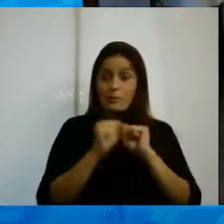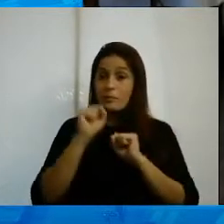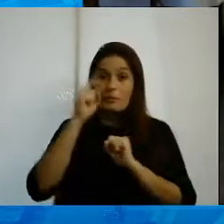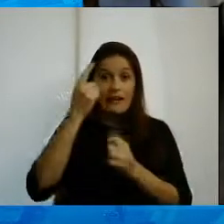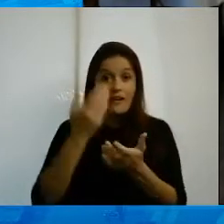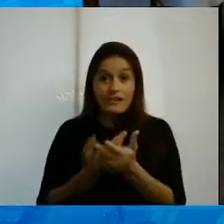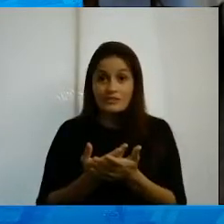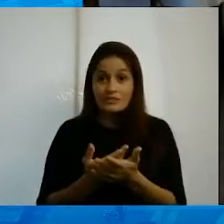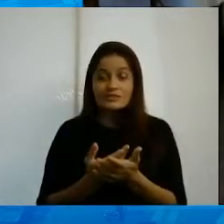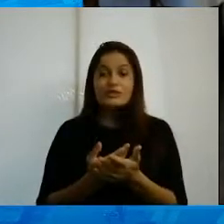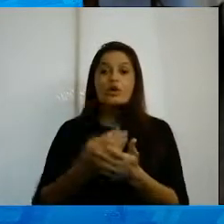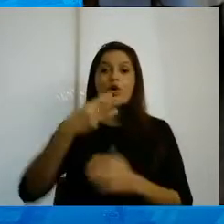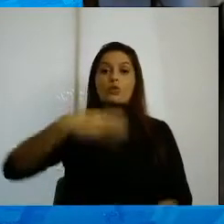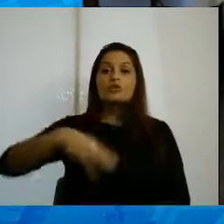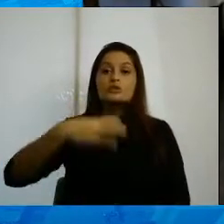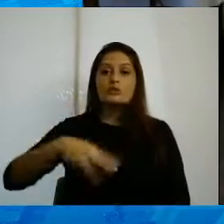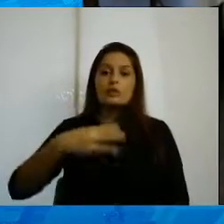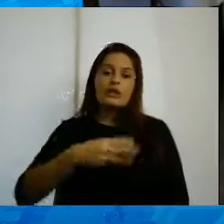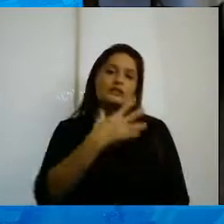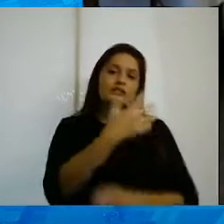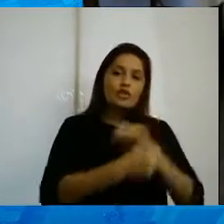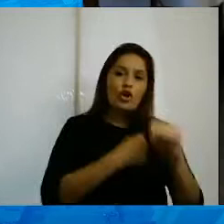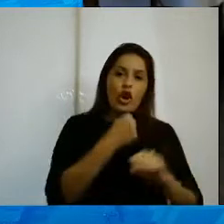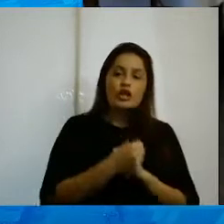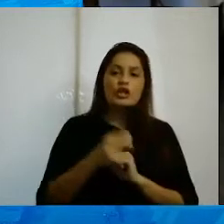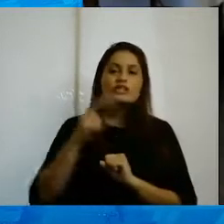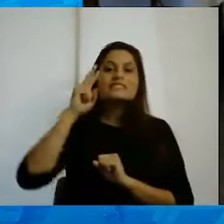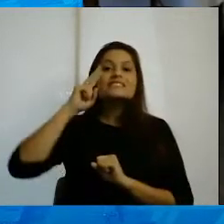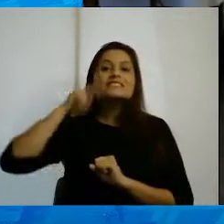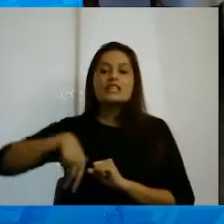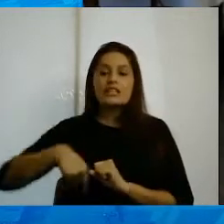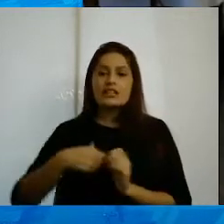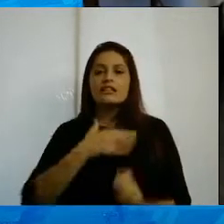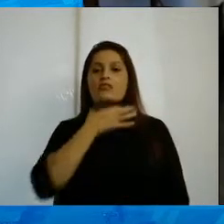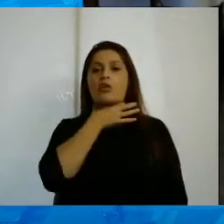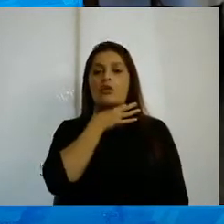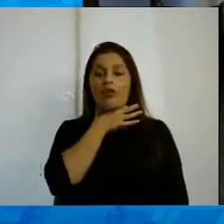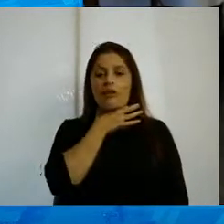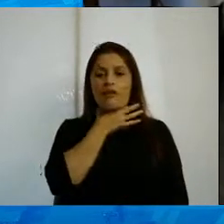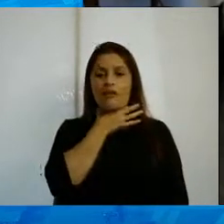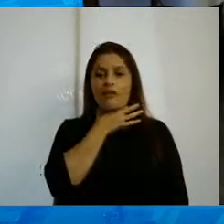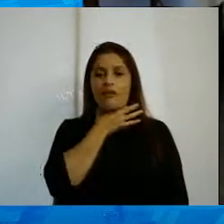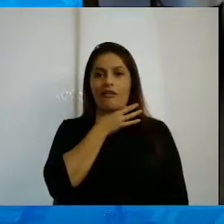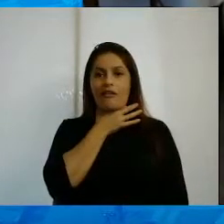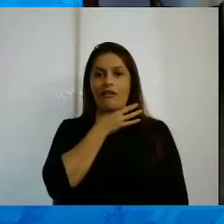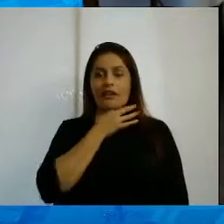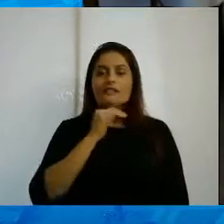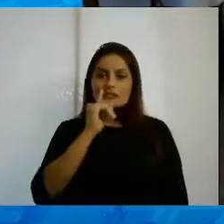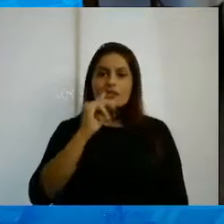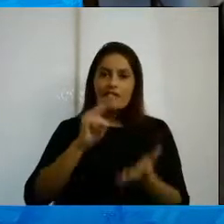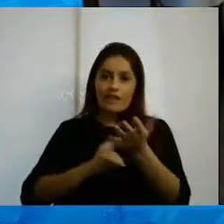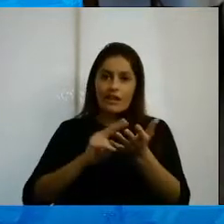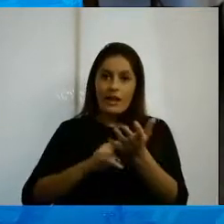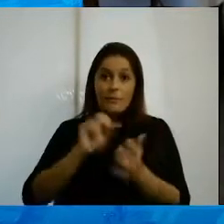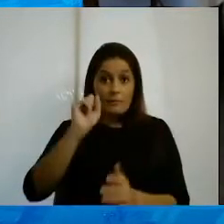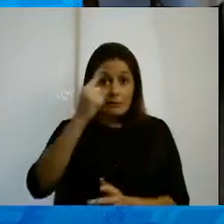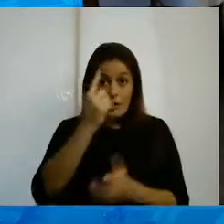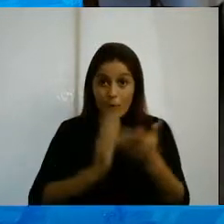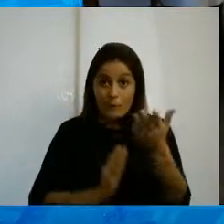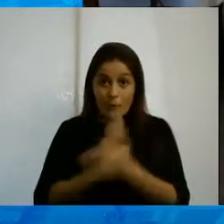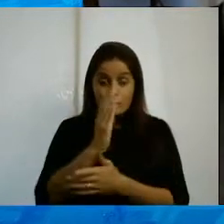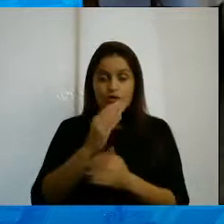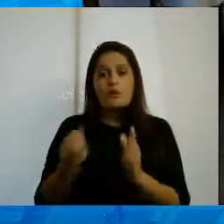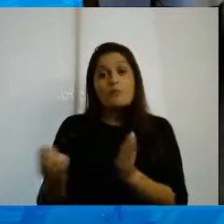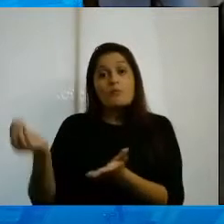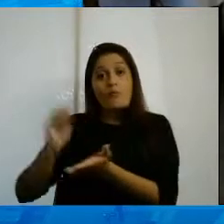déficit. 5 años, ¿cierto? Terminó con un superávit. Por tanto, si bien en esa partida hubo un gasto mayor al que estaba